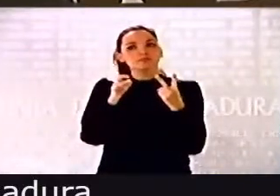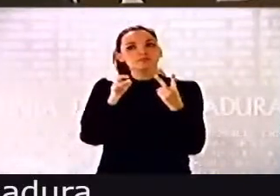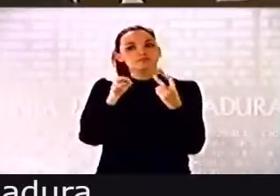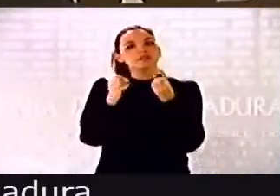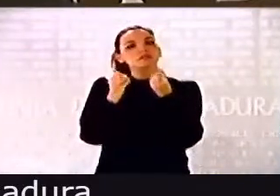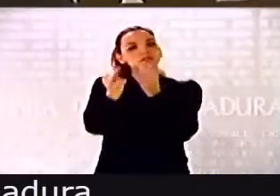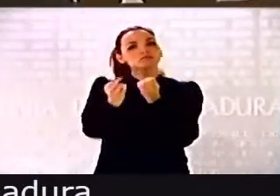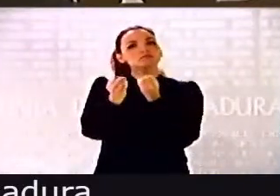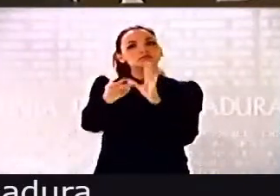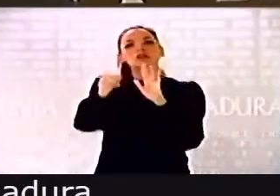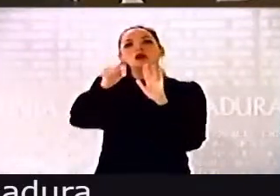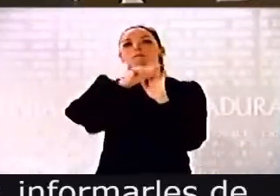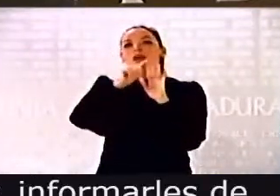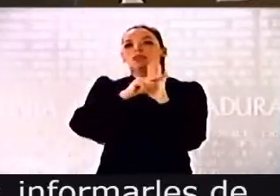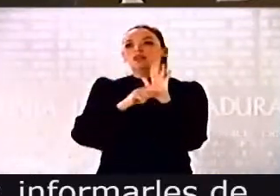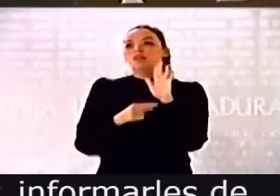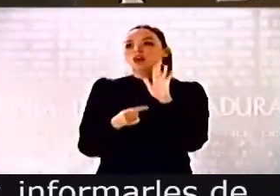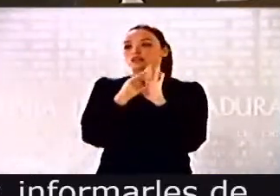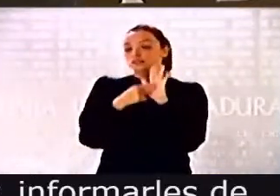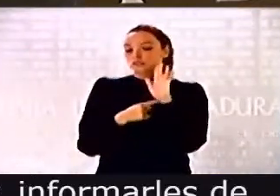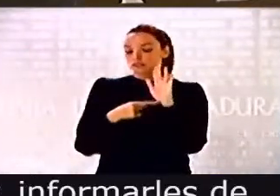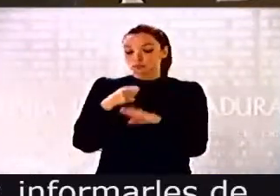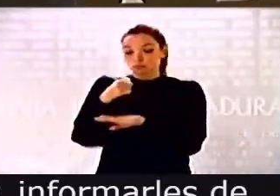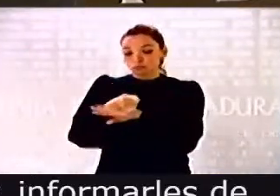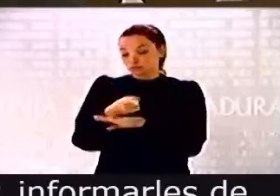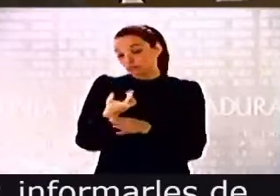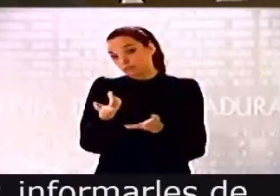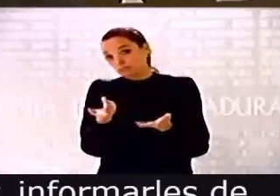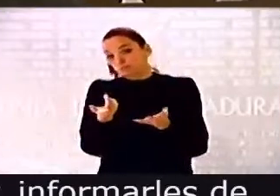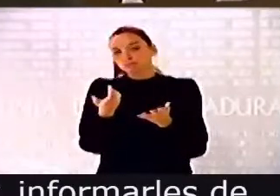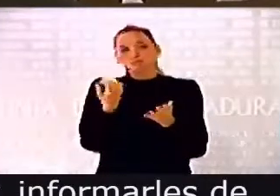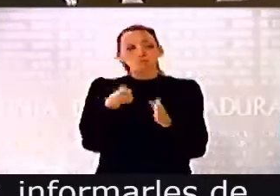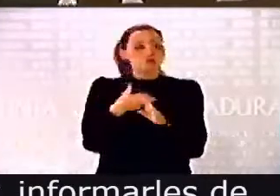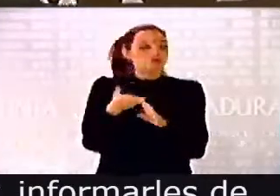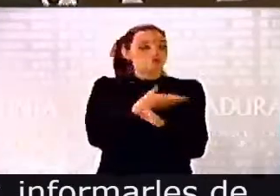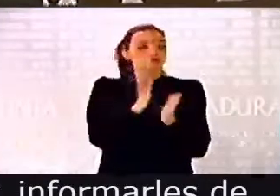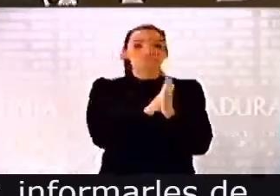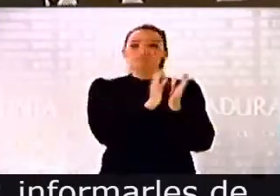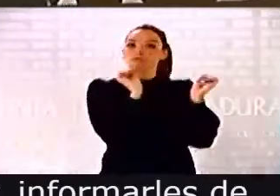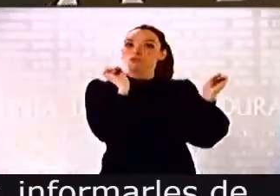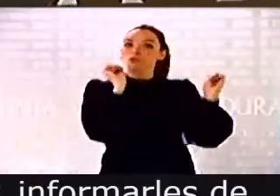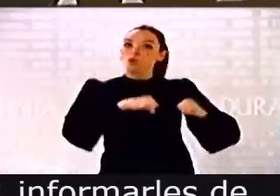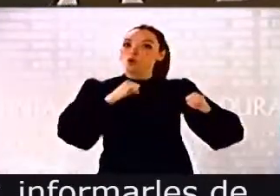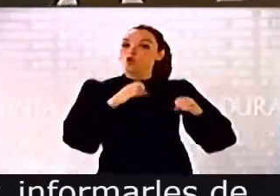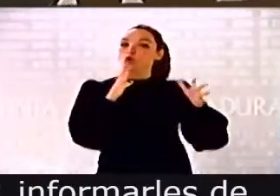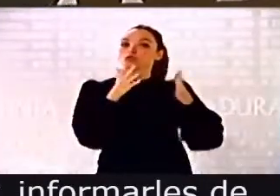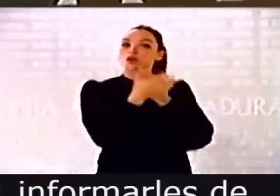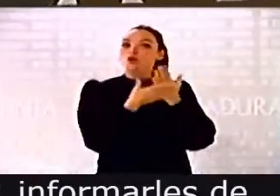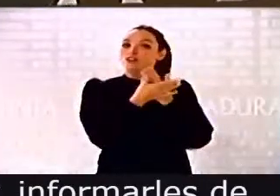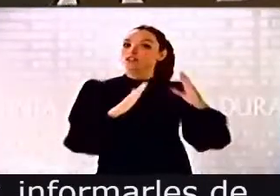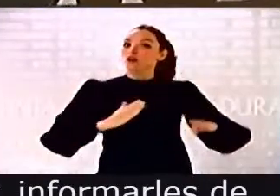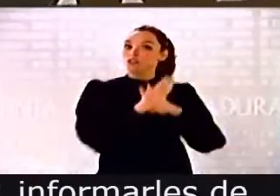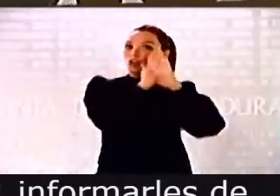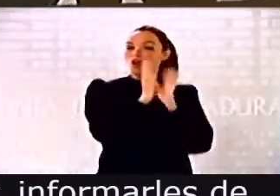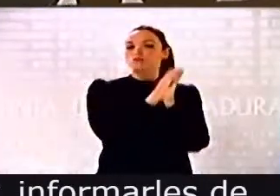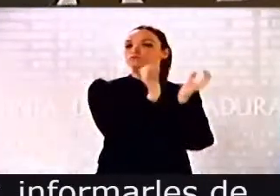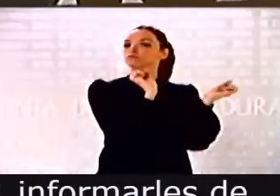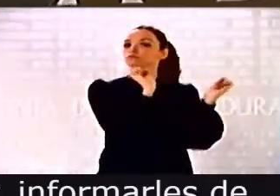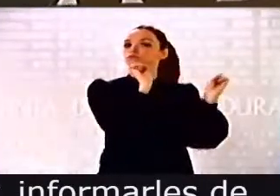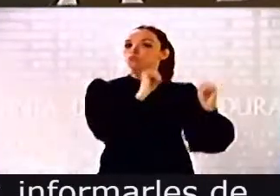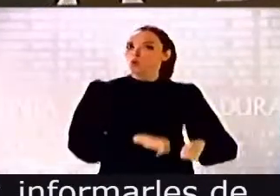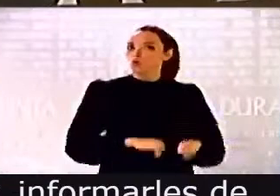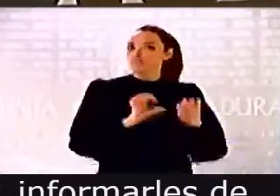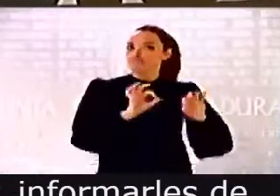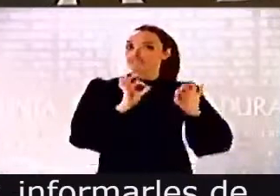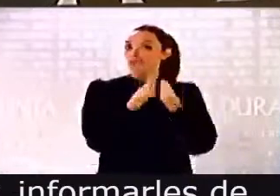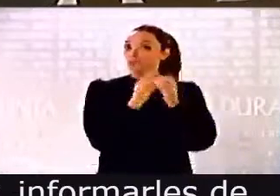informarles de las medidas que se han acordado esta mañana en el Consejo de Gobierno Extraordinario de la Junta